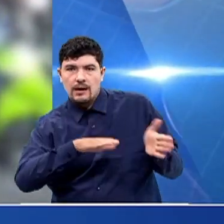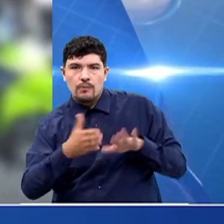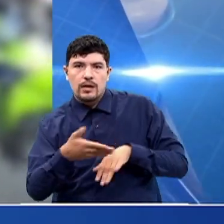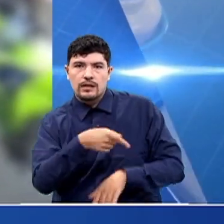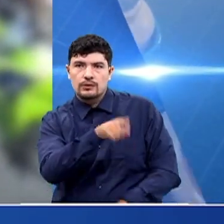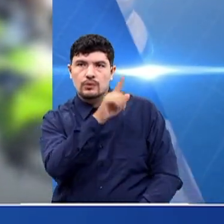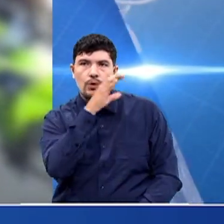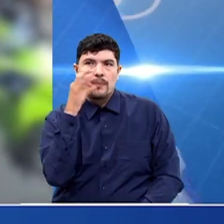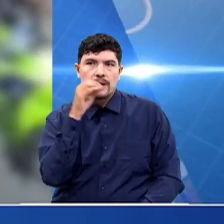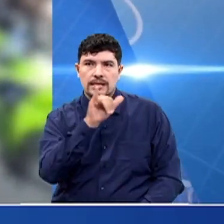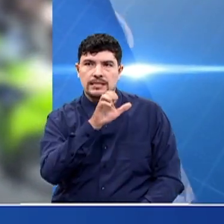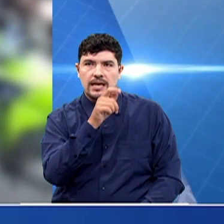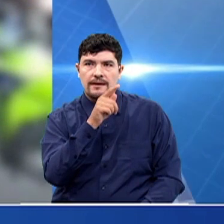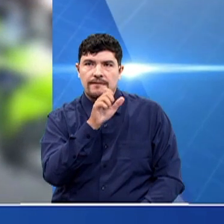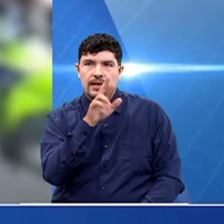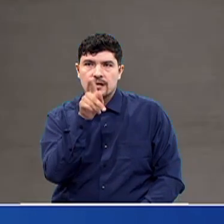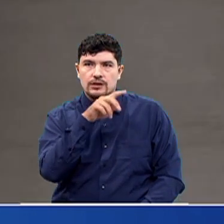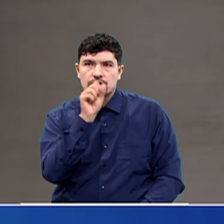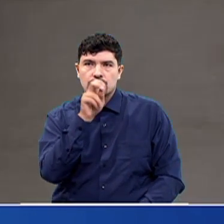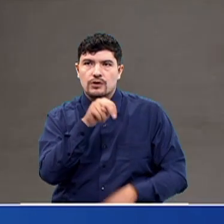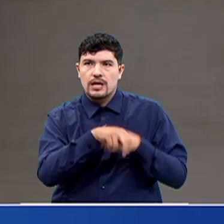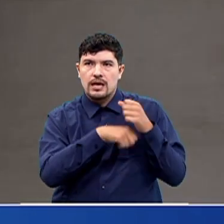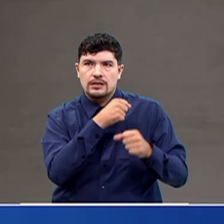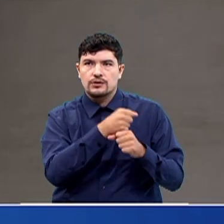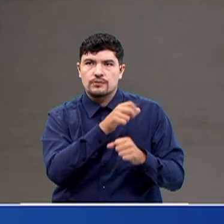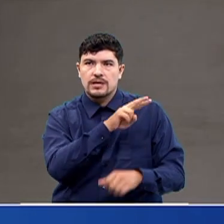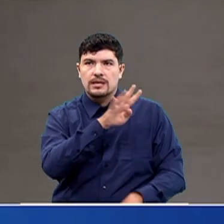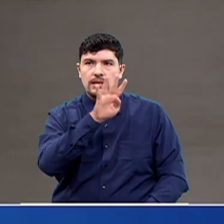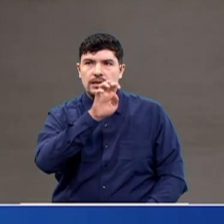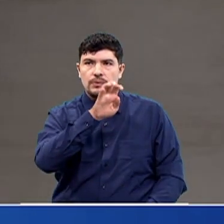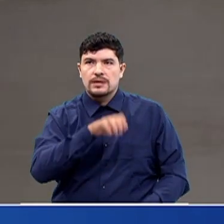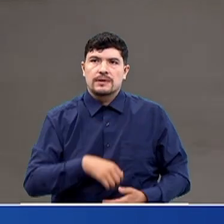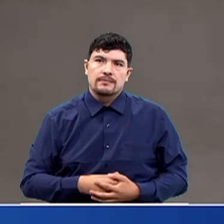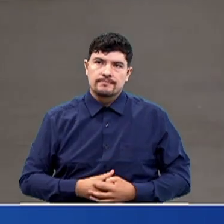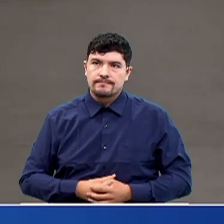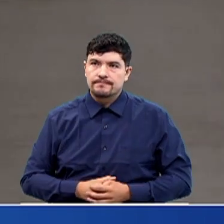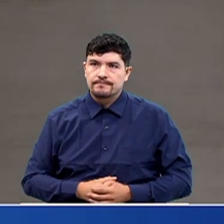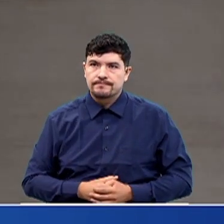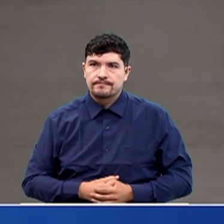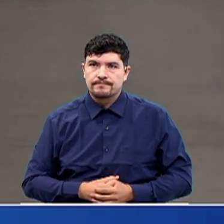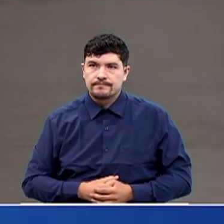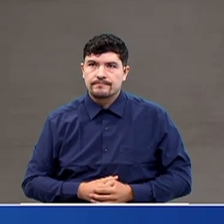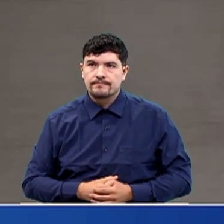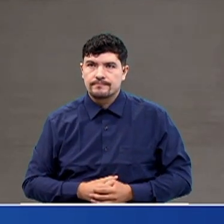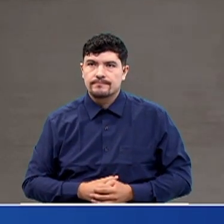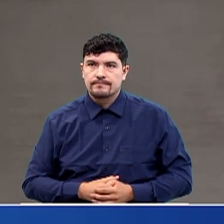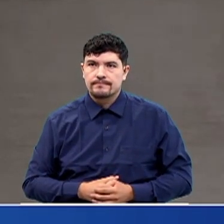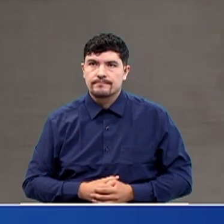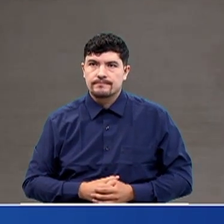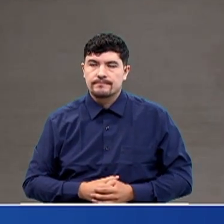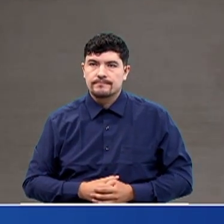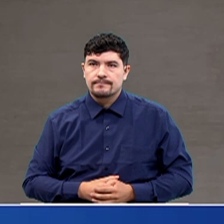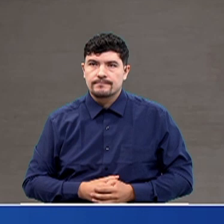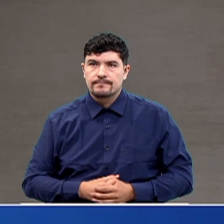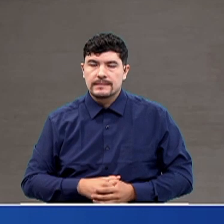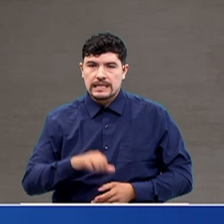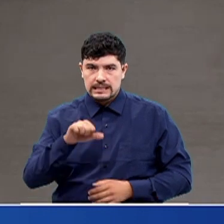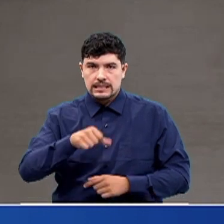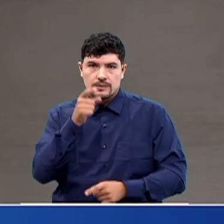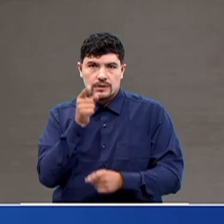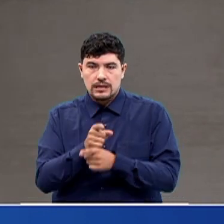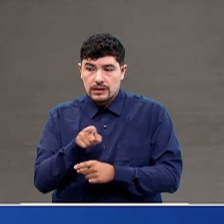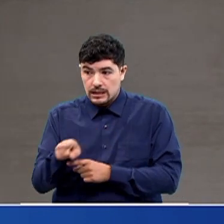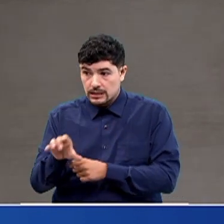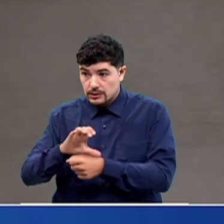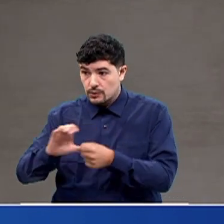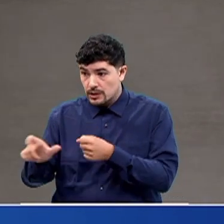Alberto Barajas, de 29 años de edad. ¿Qué usted refiere? Si efectivamente se presenta una situación donde pierde